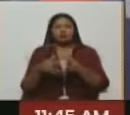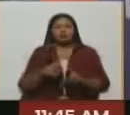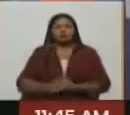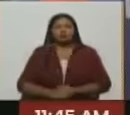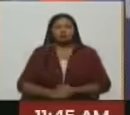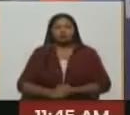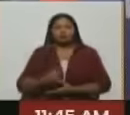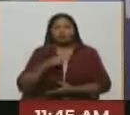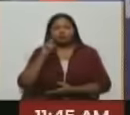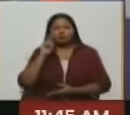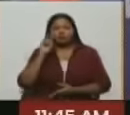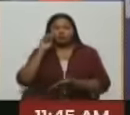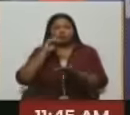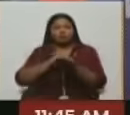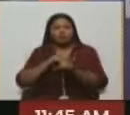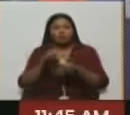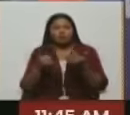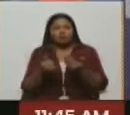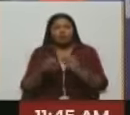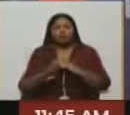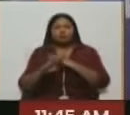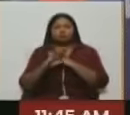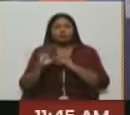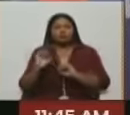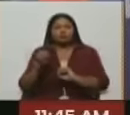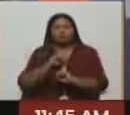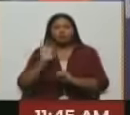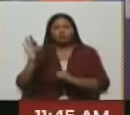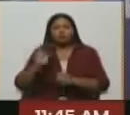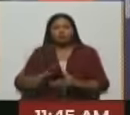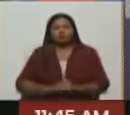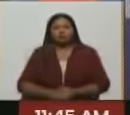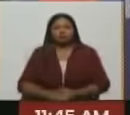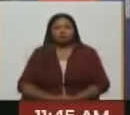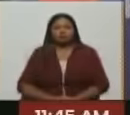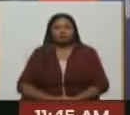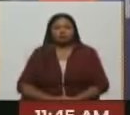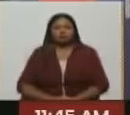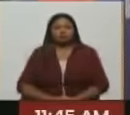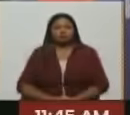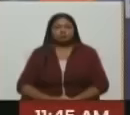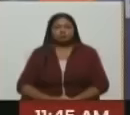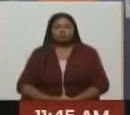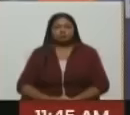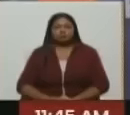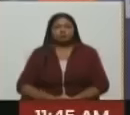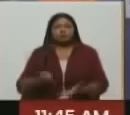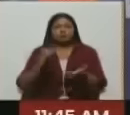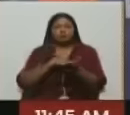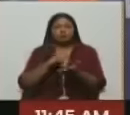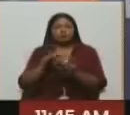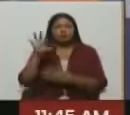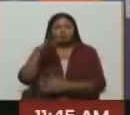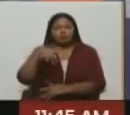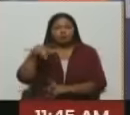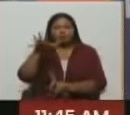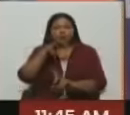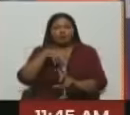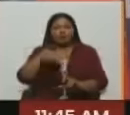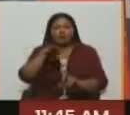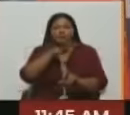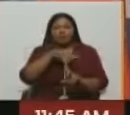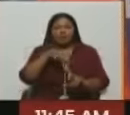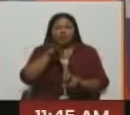se impusieron las sanciones contra nuestro país y colocaron a una marioneta de